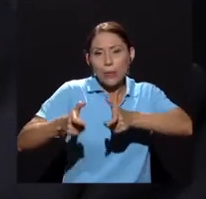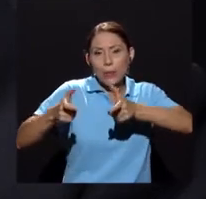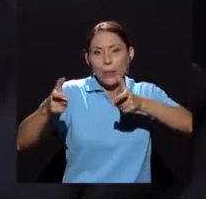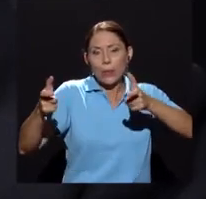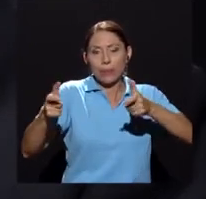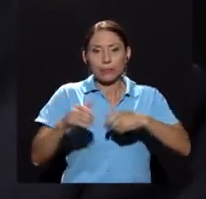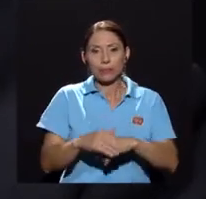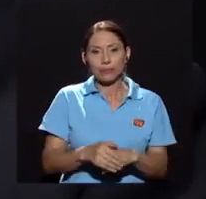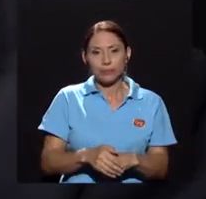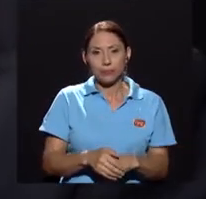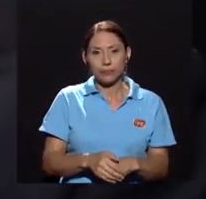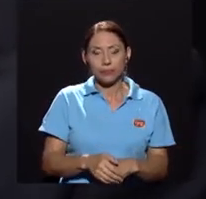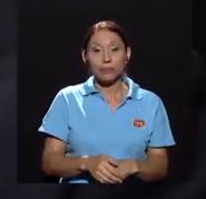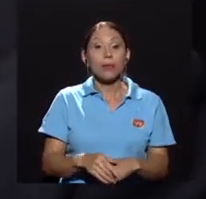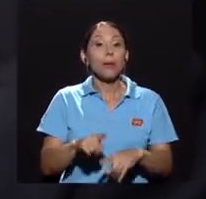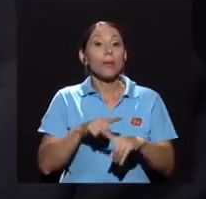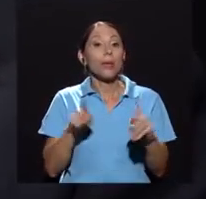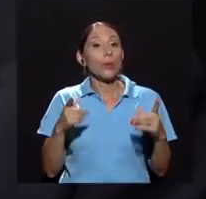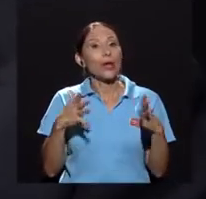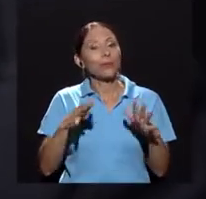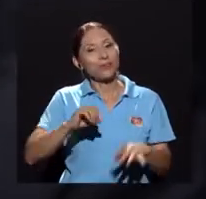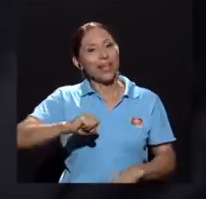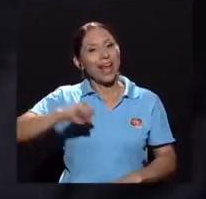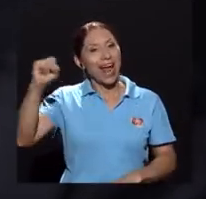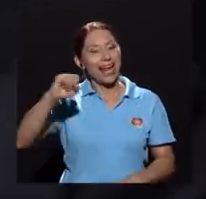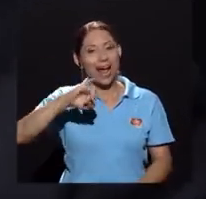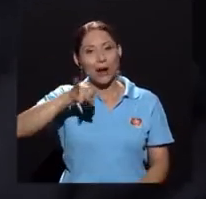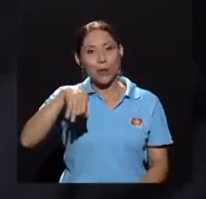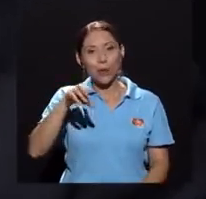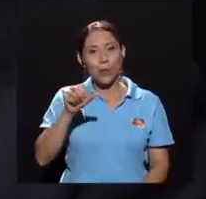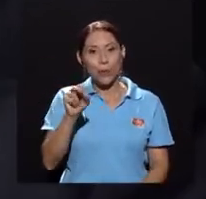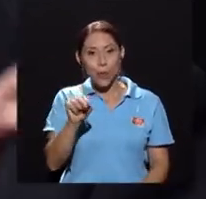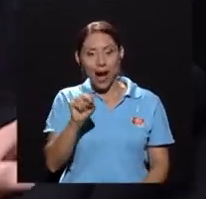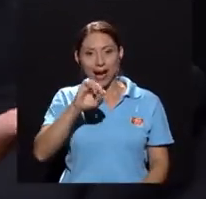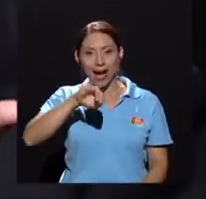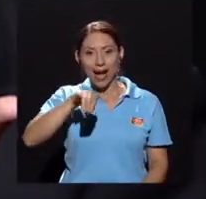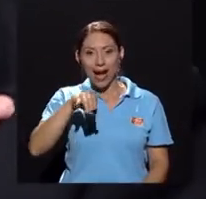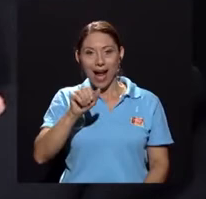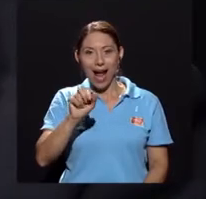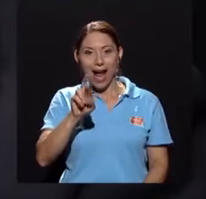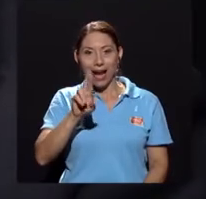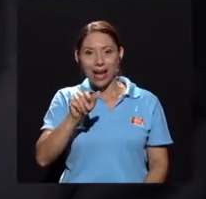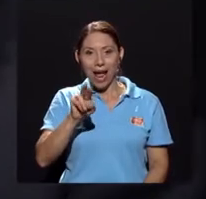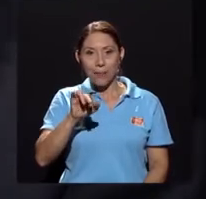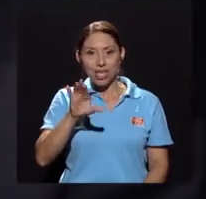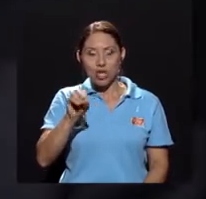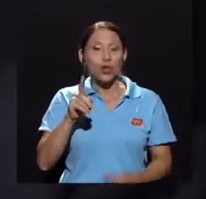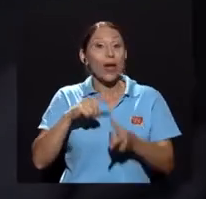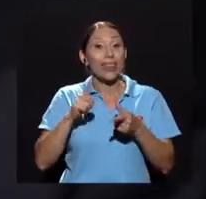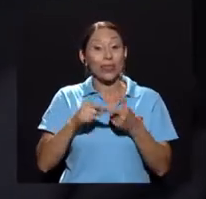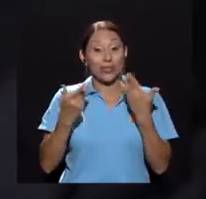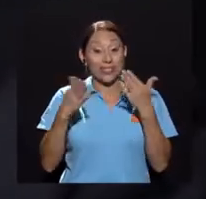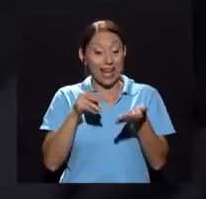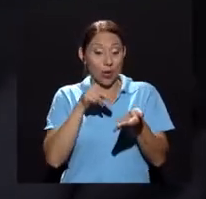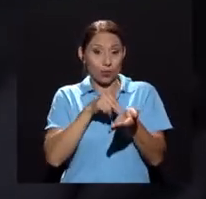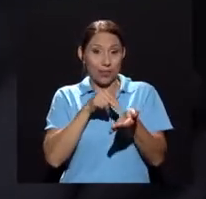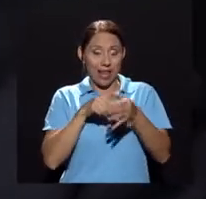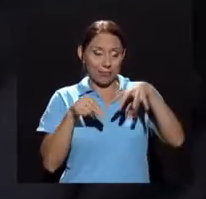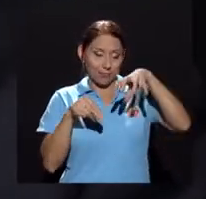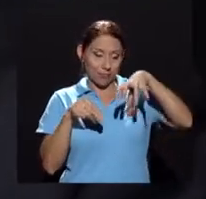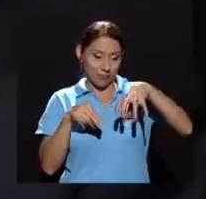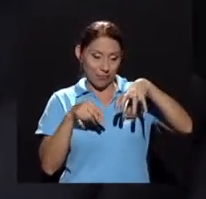lo cierto es que ganan juan jaramillo la disputa y entonces se compra lo que tenía él dice